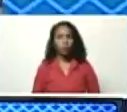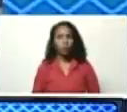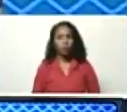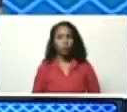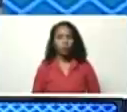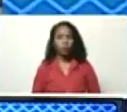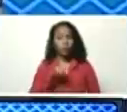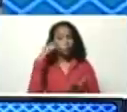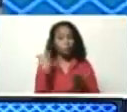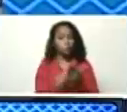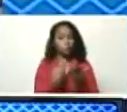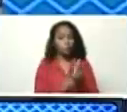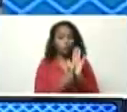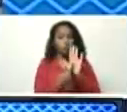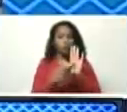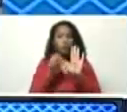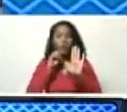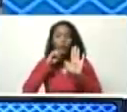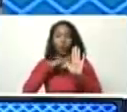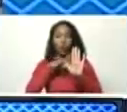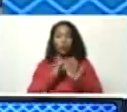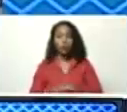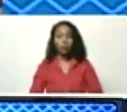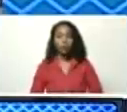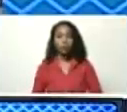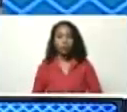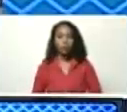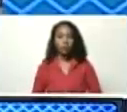Y se ha demostrado en la historia